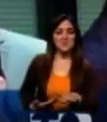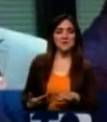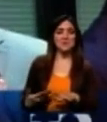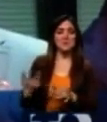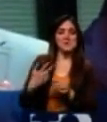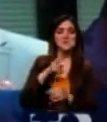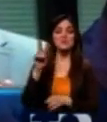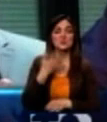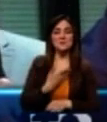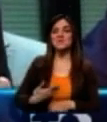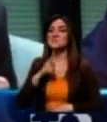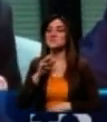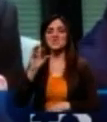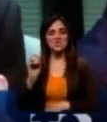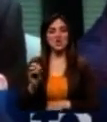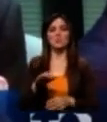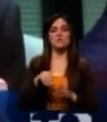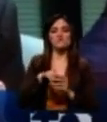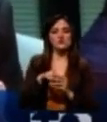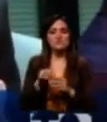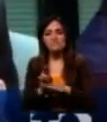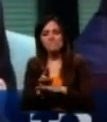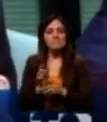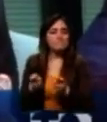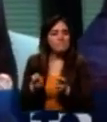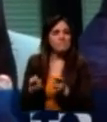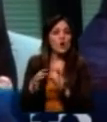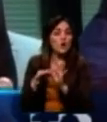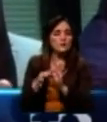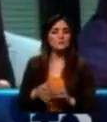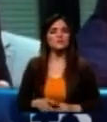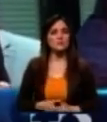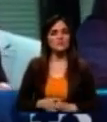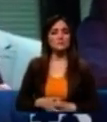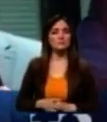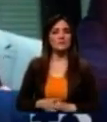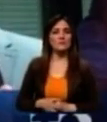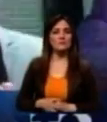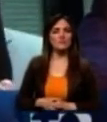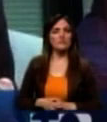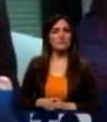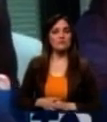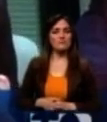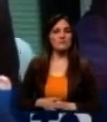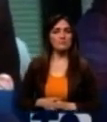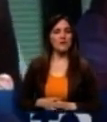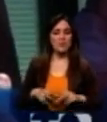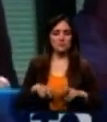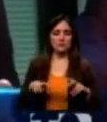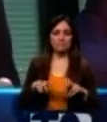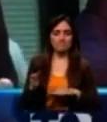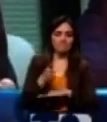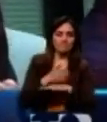al vicepresidente como a su tío, al ingeniero Rivera. Eso está abierto como una indagación previa y tendrá que continuar todos